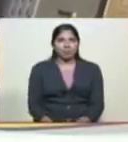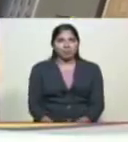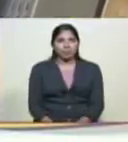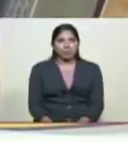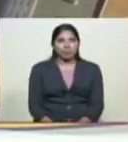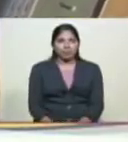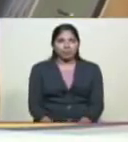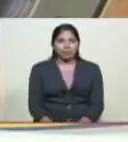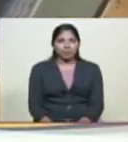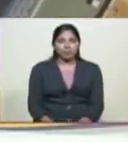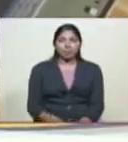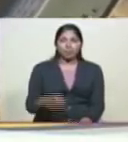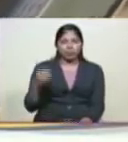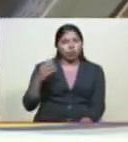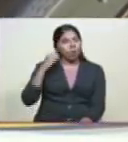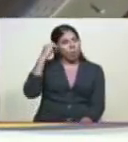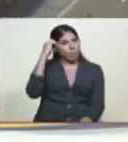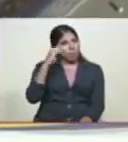Tus reflexiones